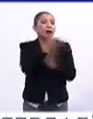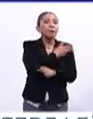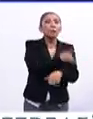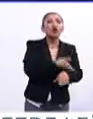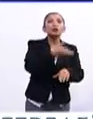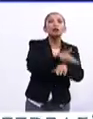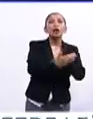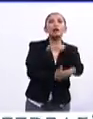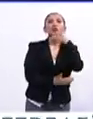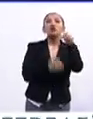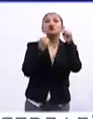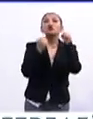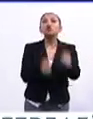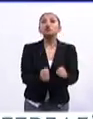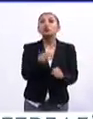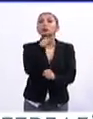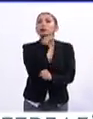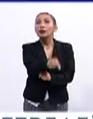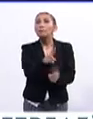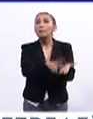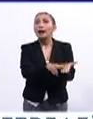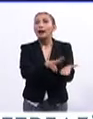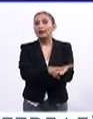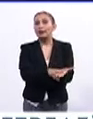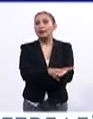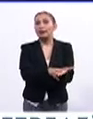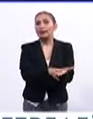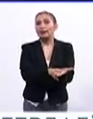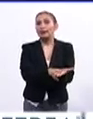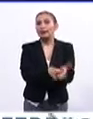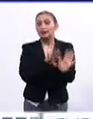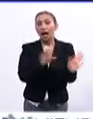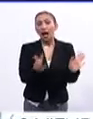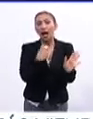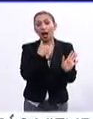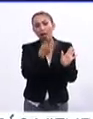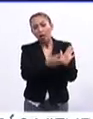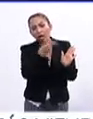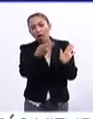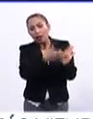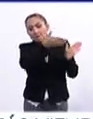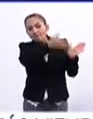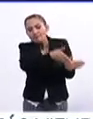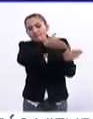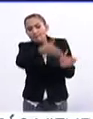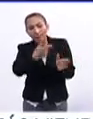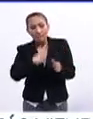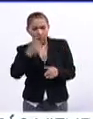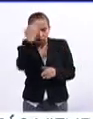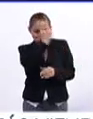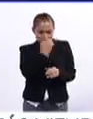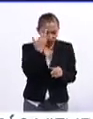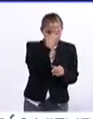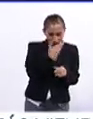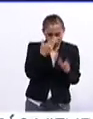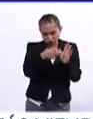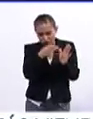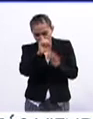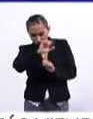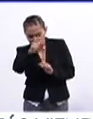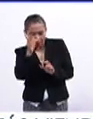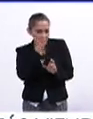un proceso que te garantice esa validación, ¿no? Que ya pasó por muchos filtros, que muchos expertos lo revisaron, que se